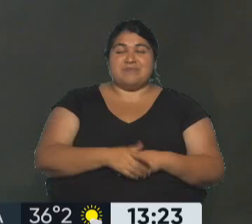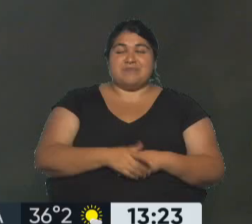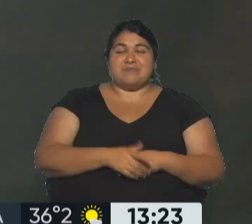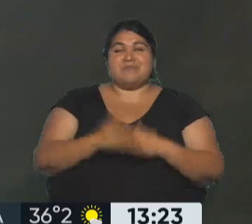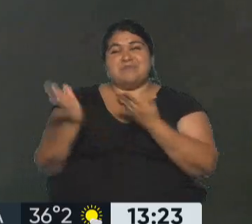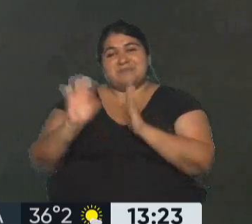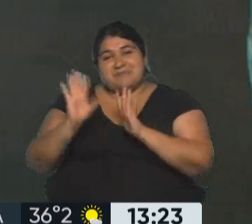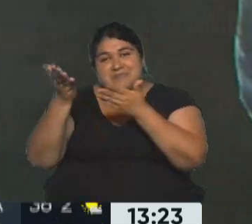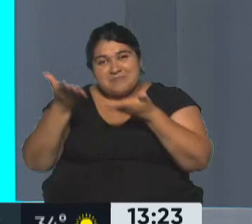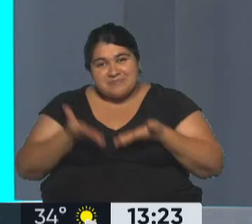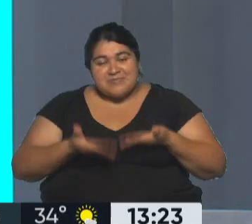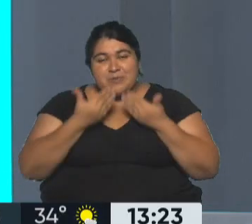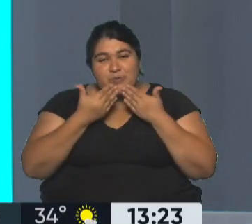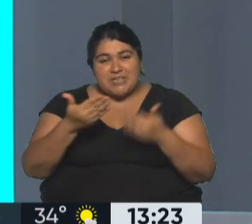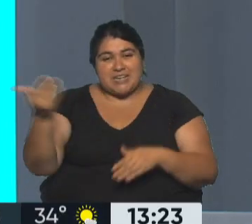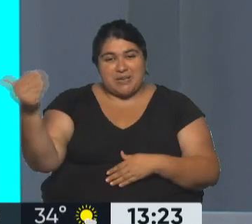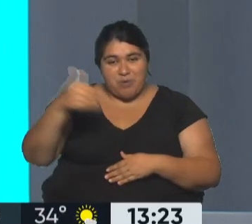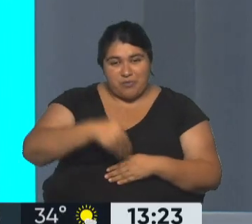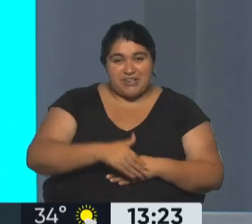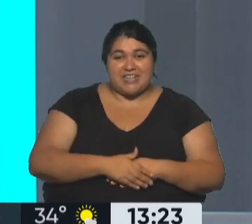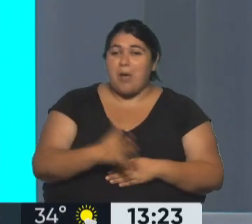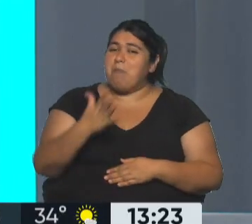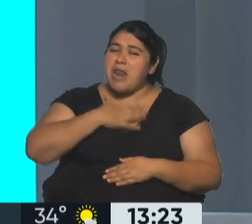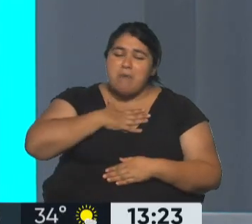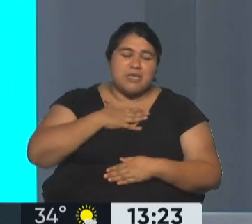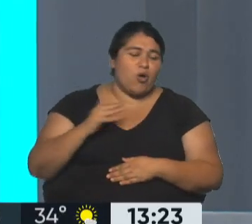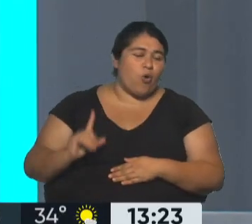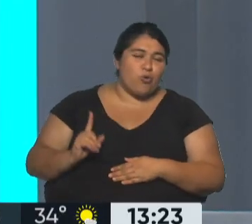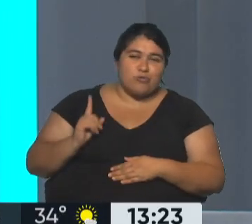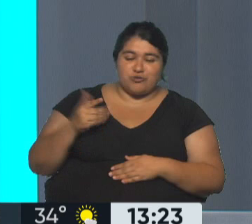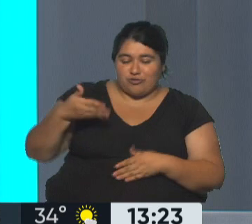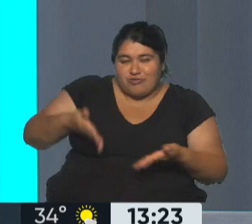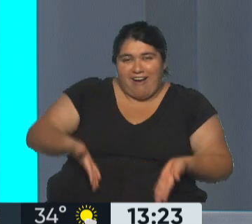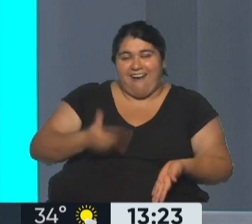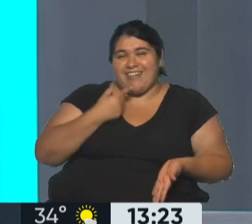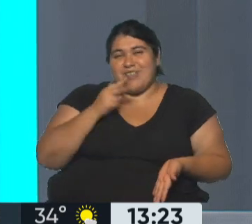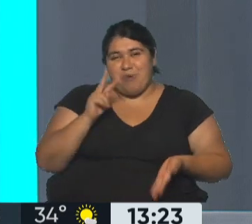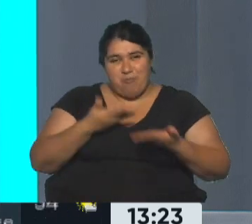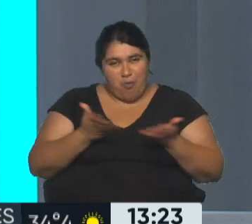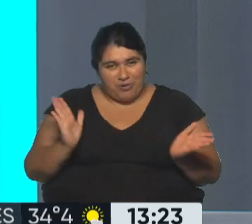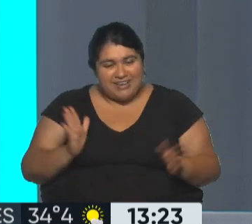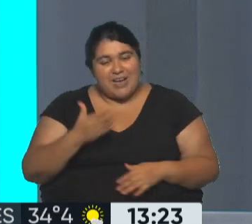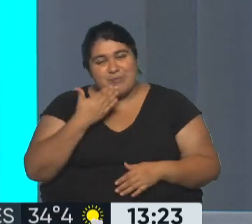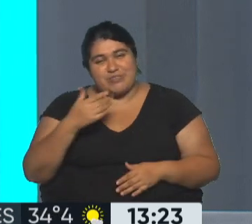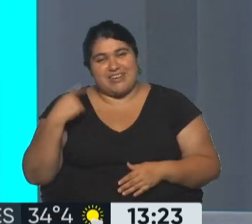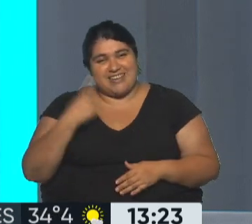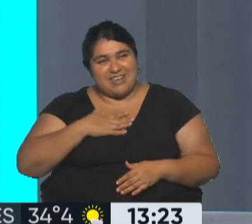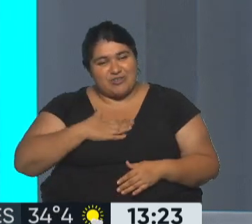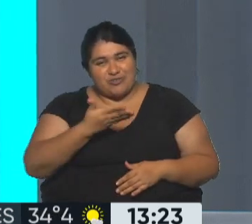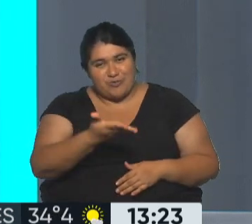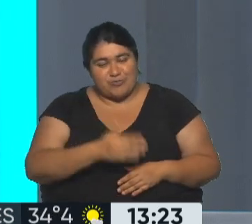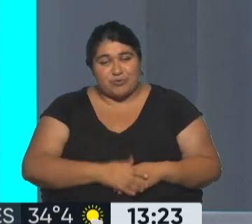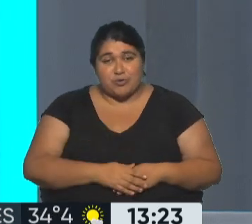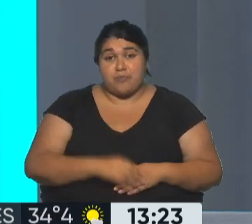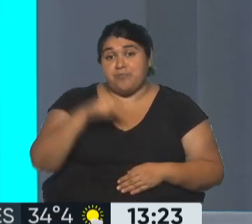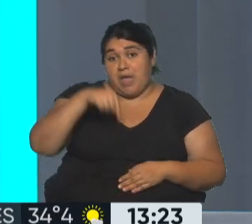Todo un placer, gracias por venir, No, gracias por venir a ustedes. Televisión Pública Para mí Noticias. es siempre un honor estar acá en la TV Bueno, Pública. para nosotros también que estés, y sobre todo por estos días,